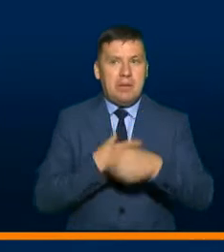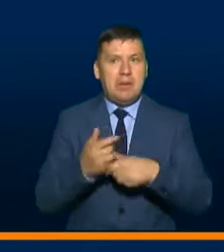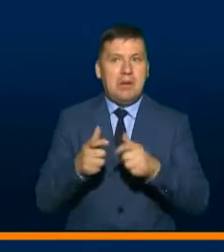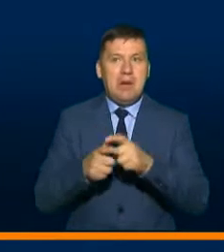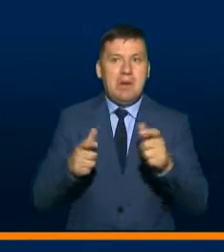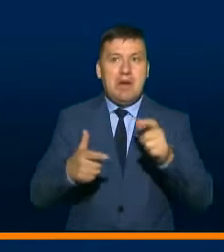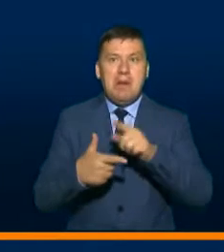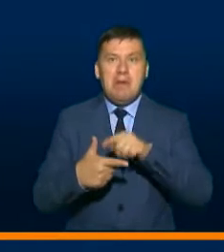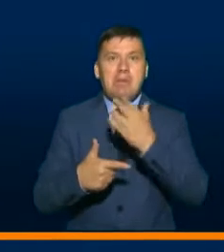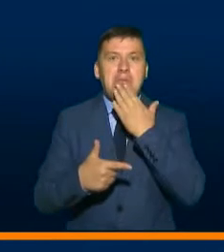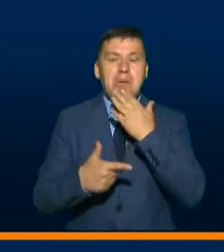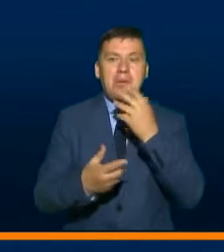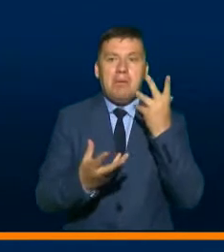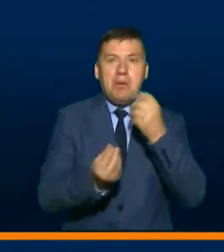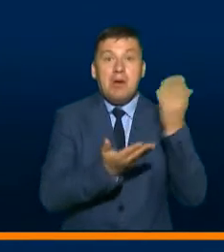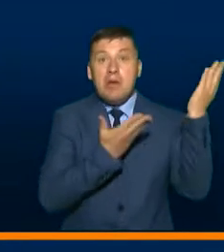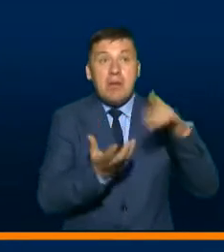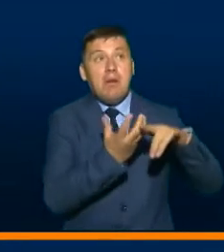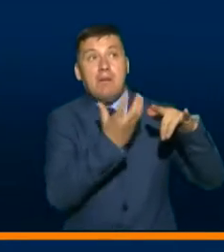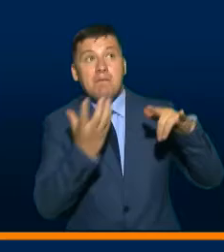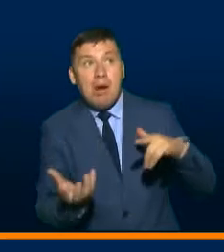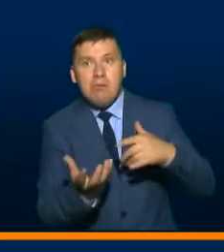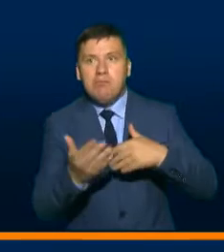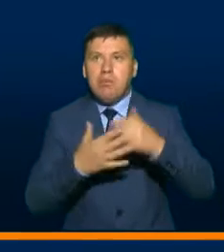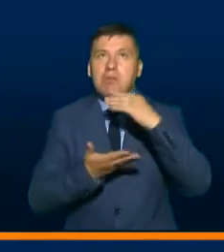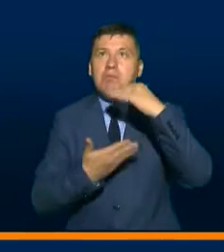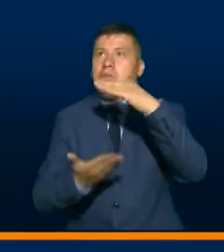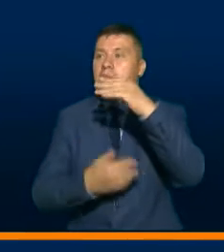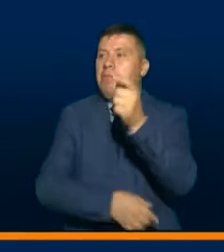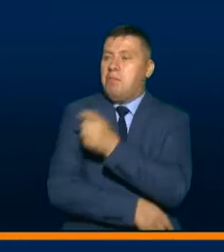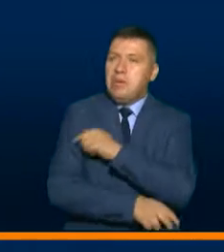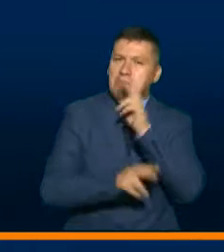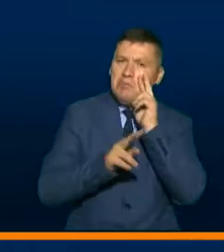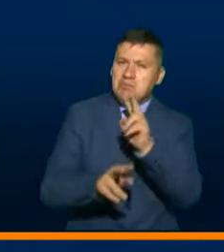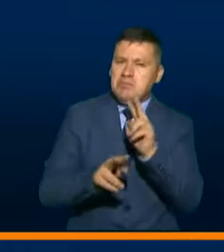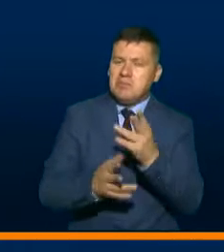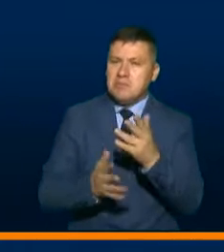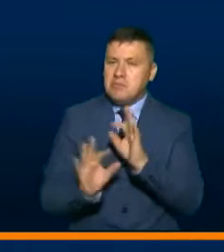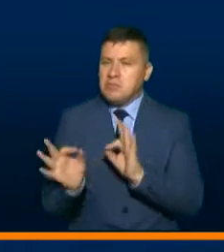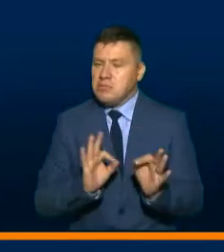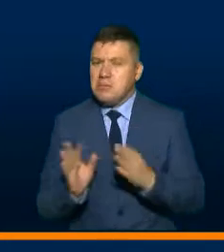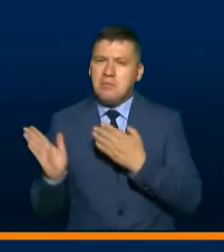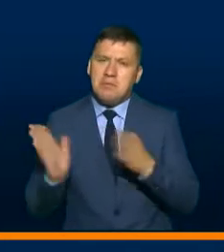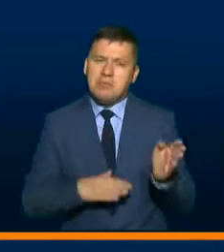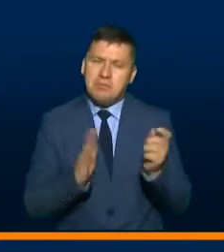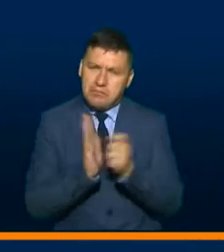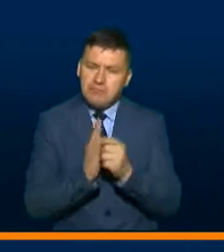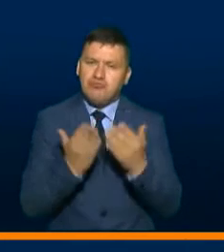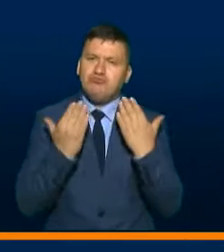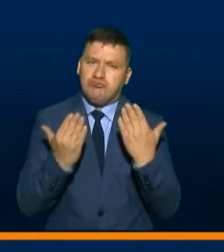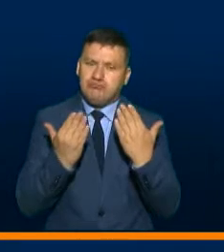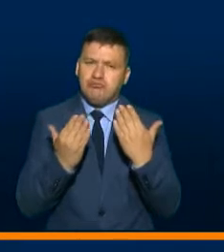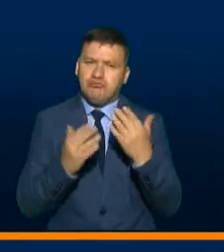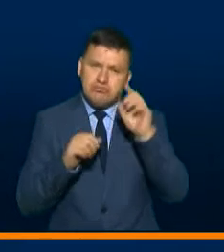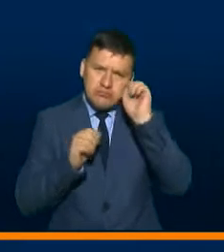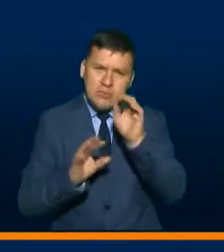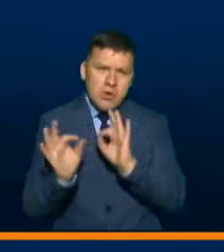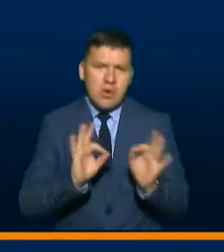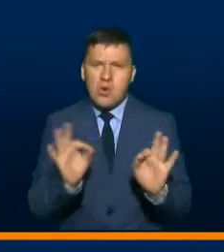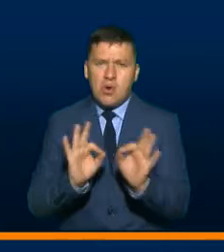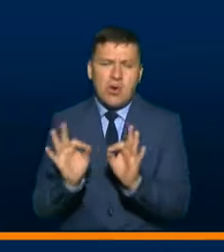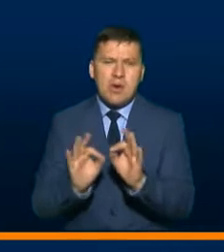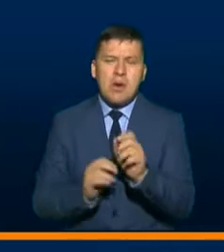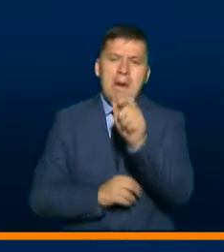en la medida que van llegando los lotes la aplicación de las mismas hemos visto que la metodología y el plan ha funcionado en la capacidad logística